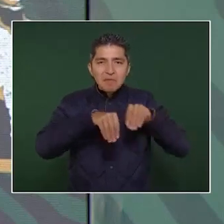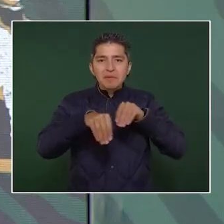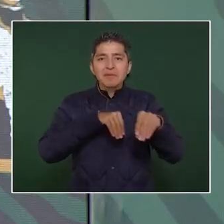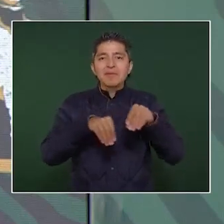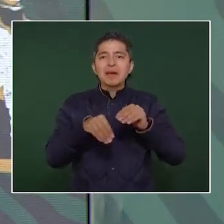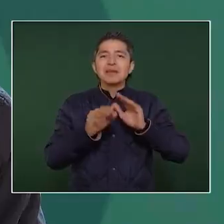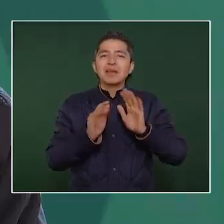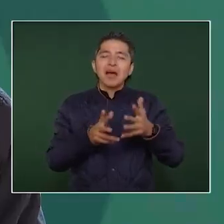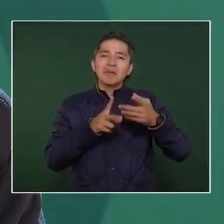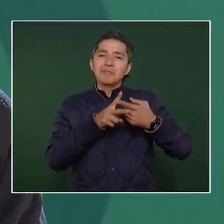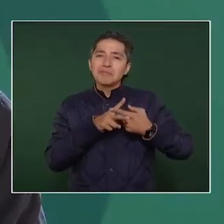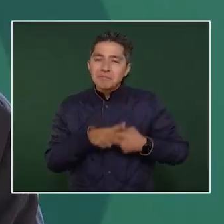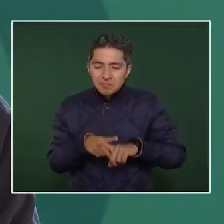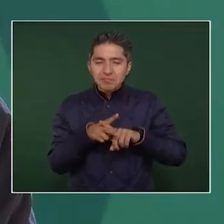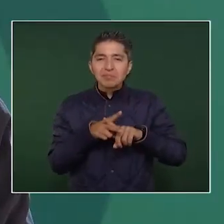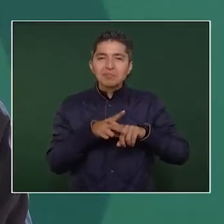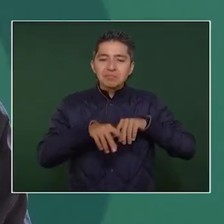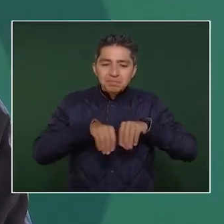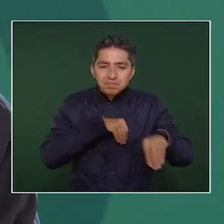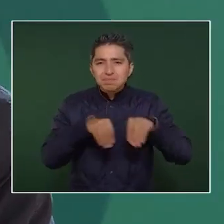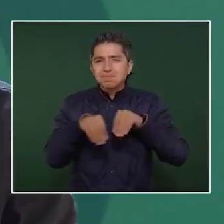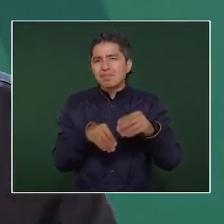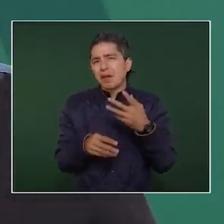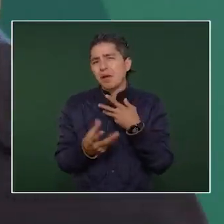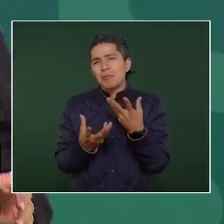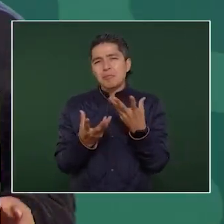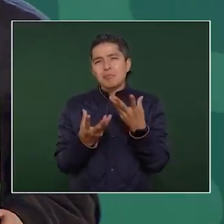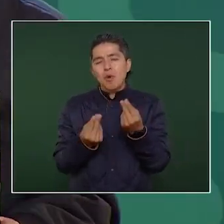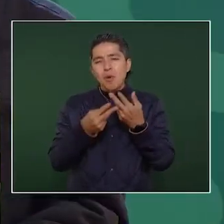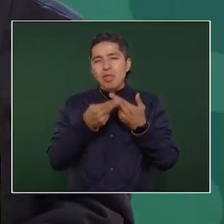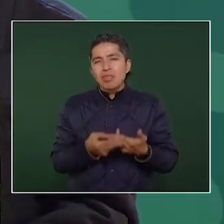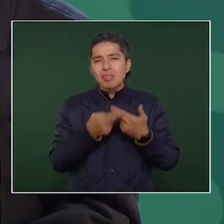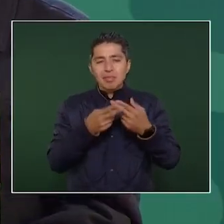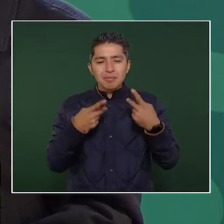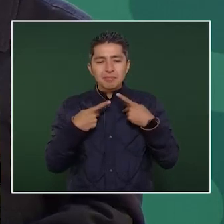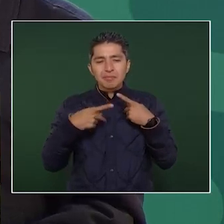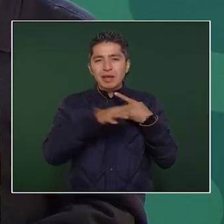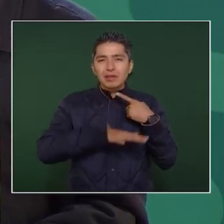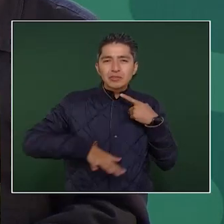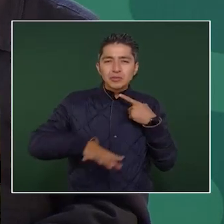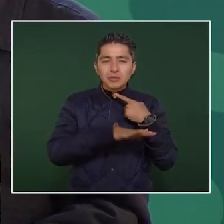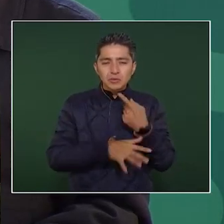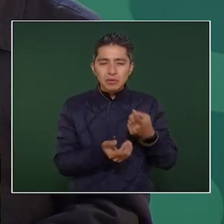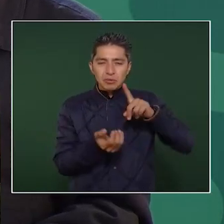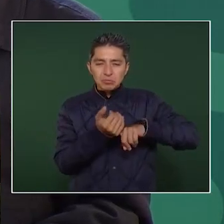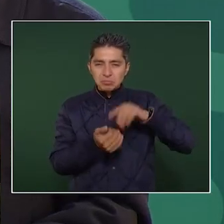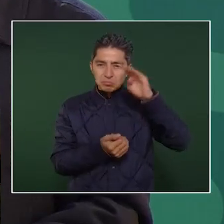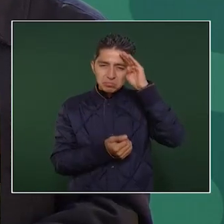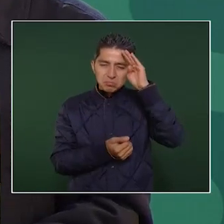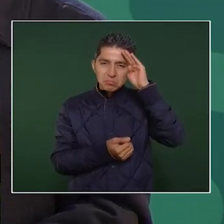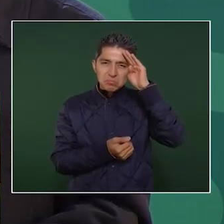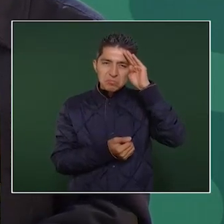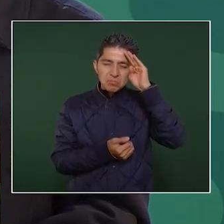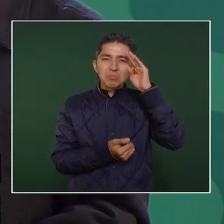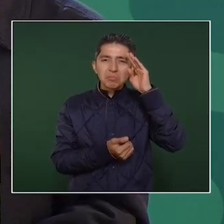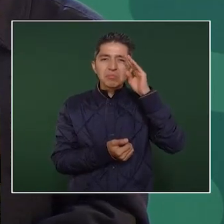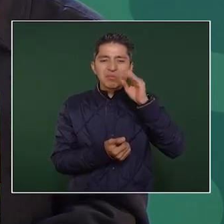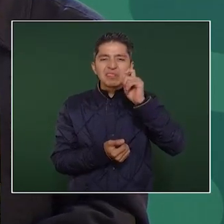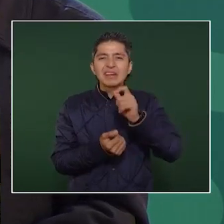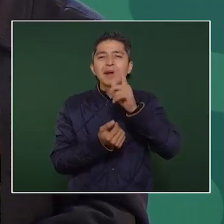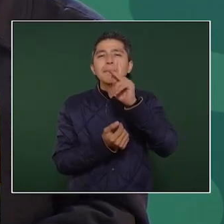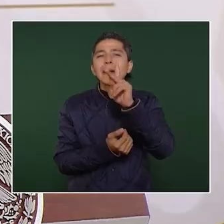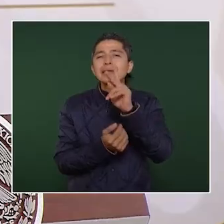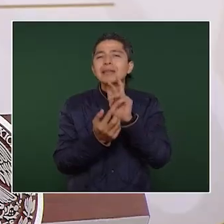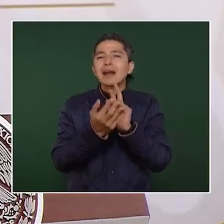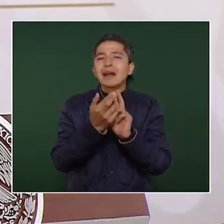andar, hay mucha conciencia en el pueblo, hay una revolución de las